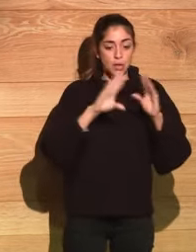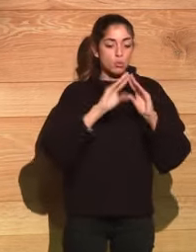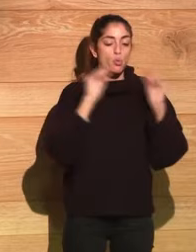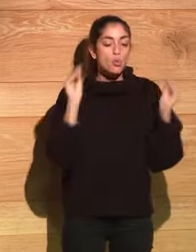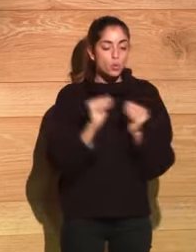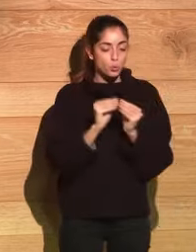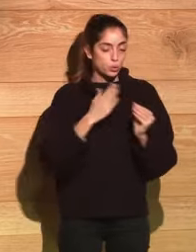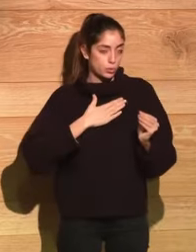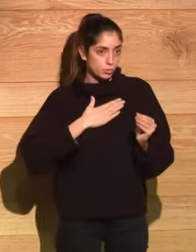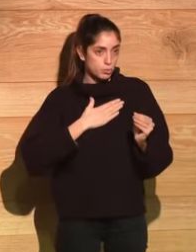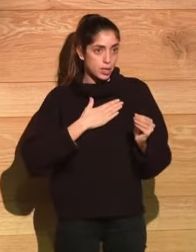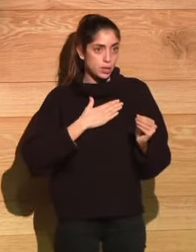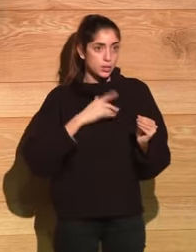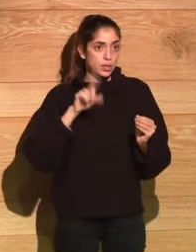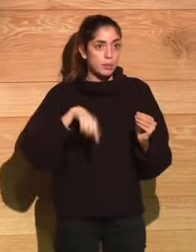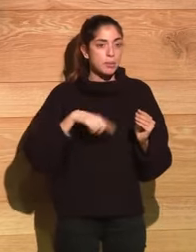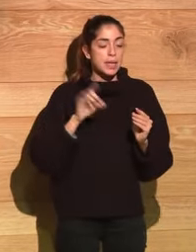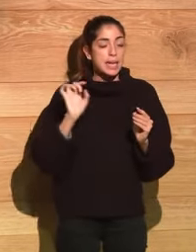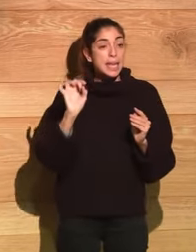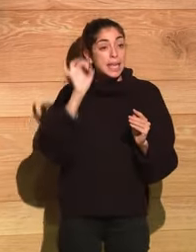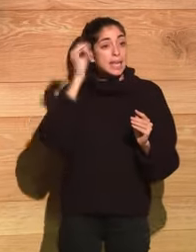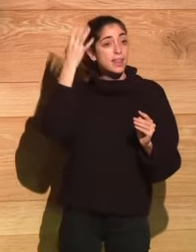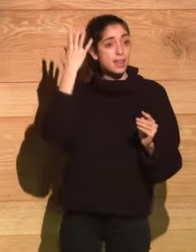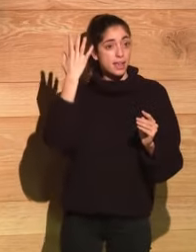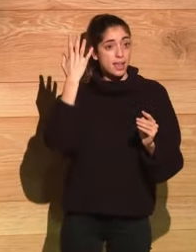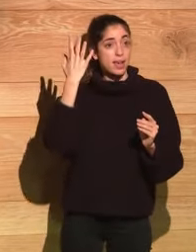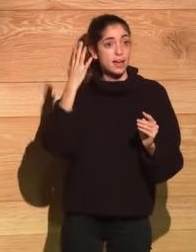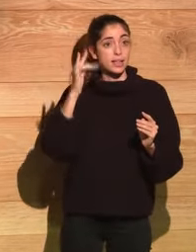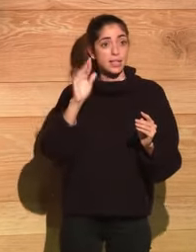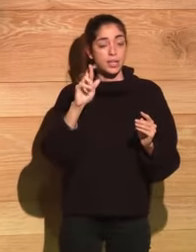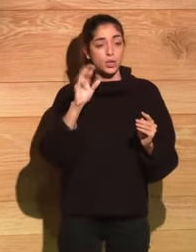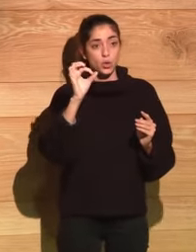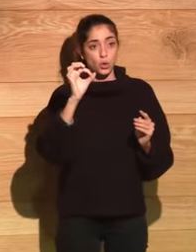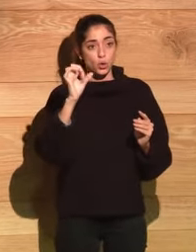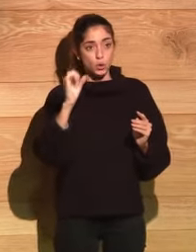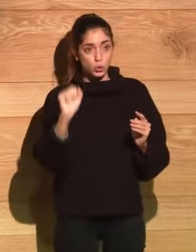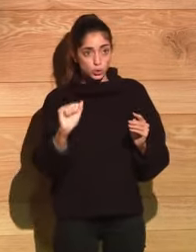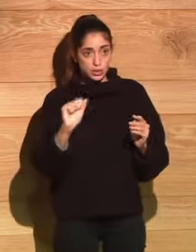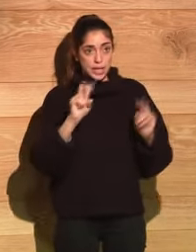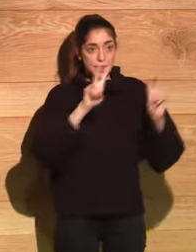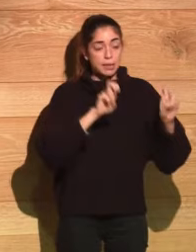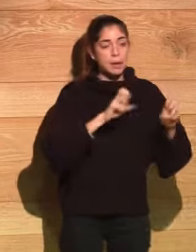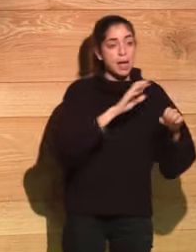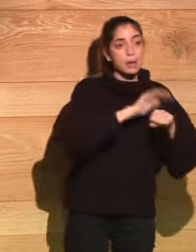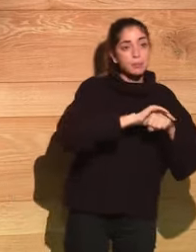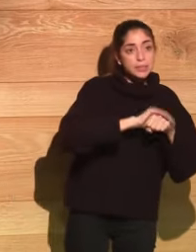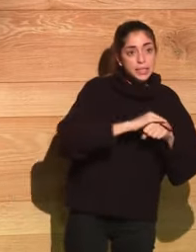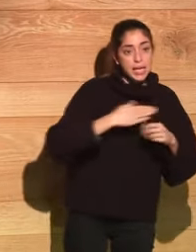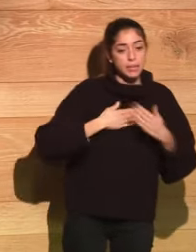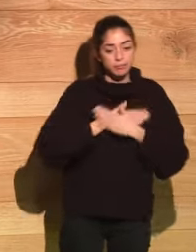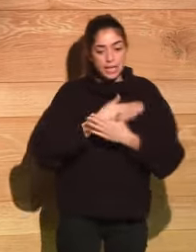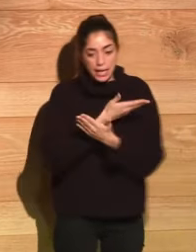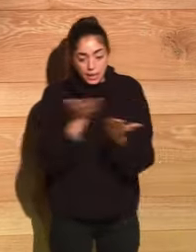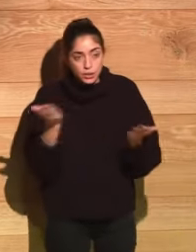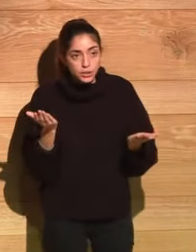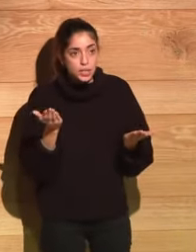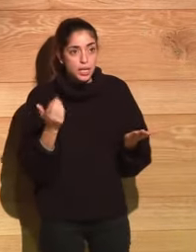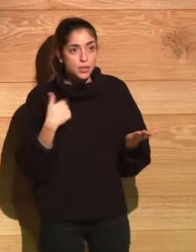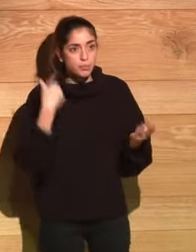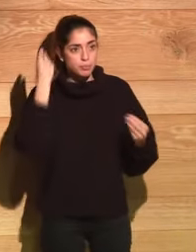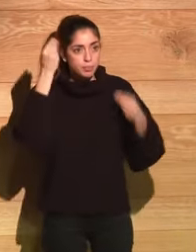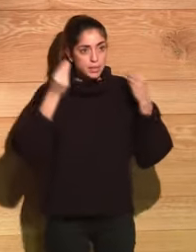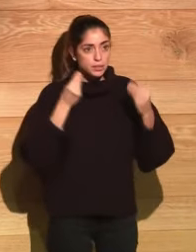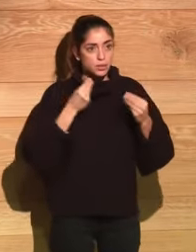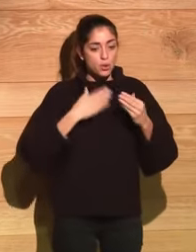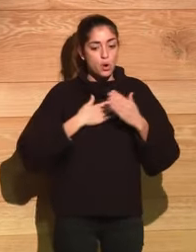También partiendo de esta idea de Rosa Chacel, de la amistad y la generosidad, precisamente es